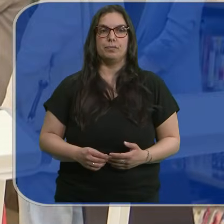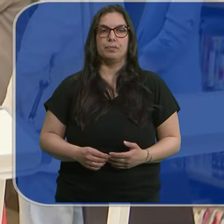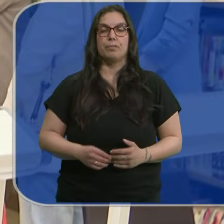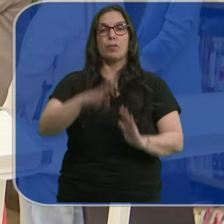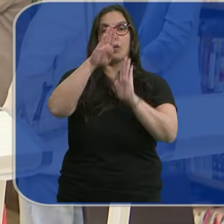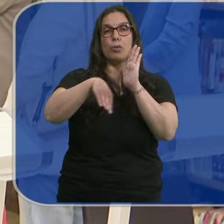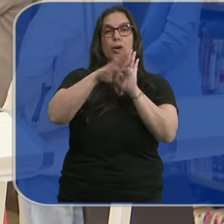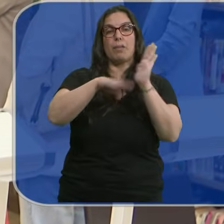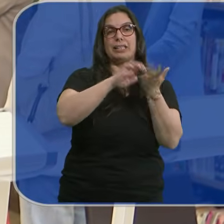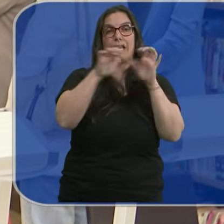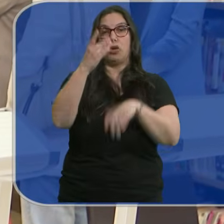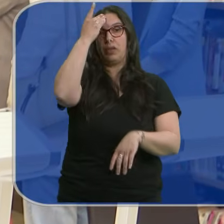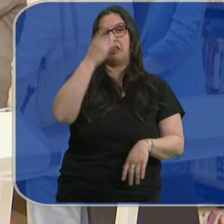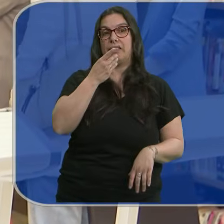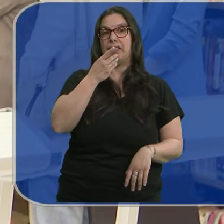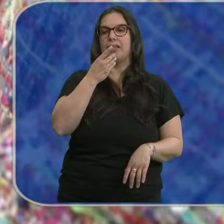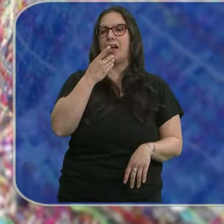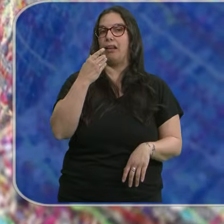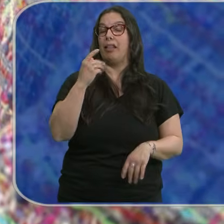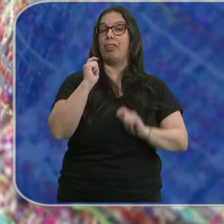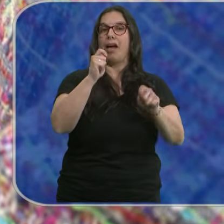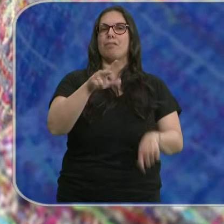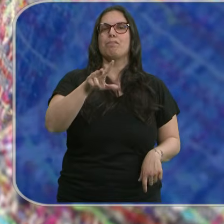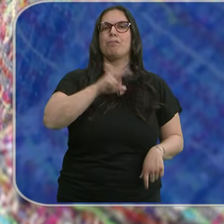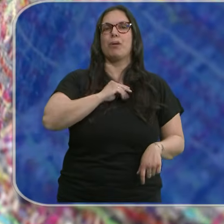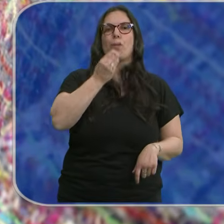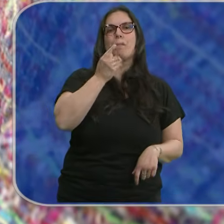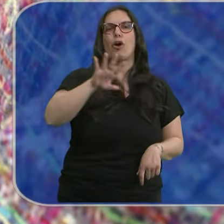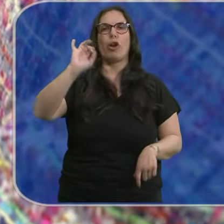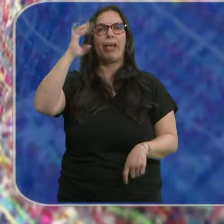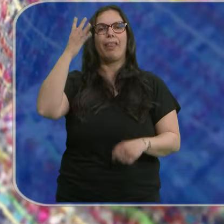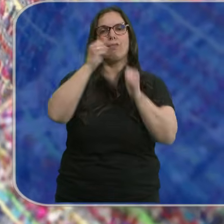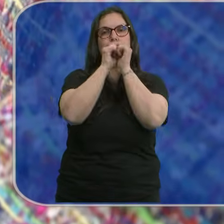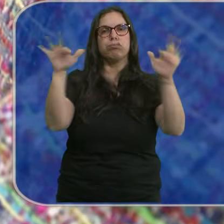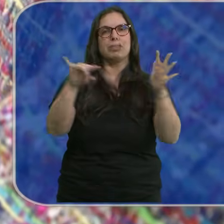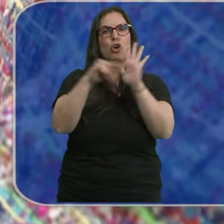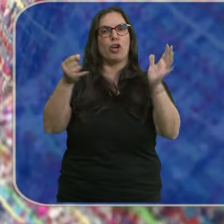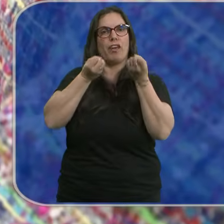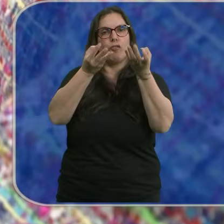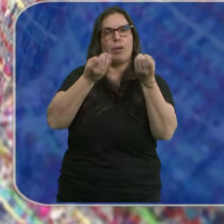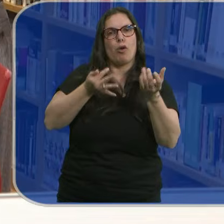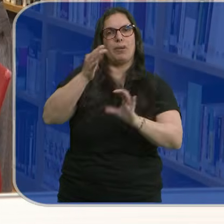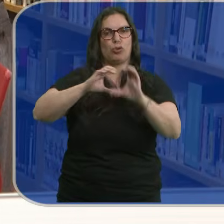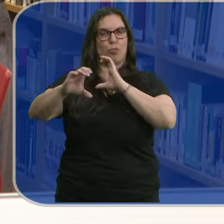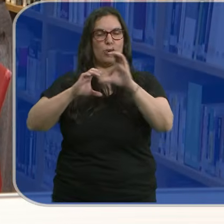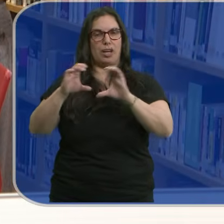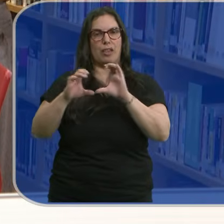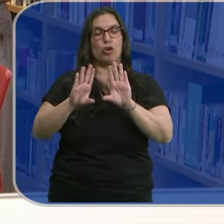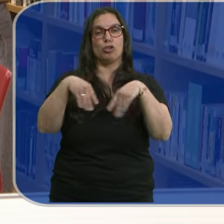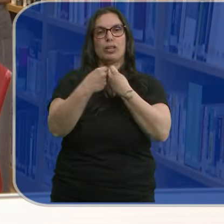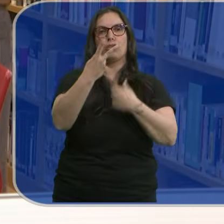El programa Castilla y León Digital acaba de recibir el premio a la mejor iniciativa de divulgación de tecnologías de la información y la comunicación. Ya